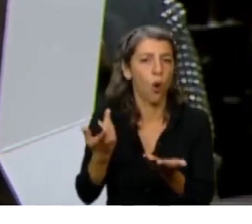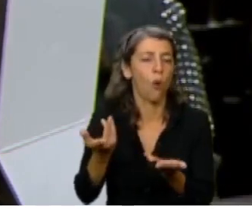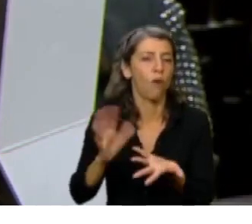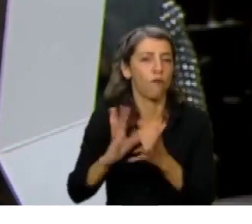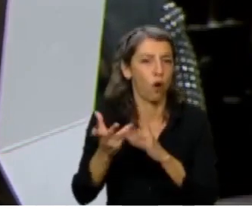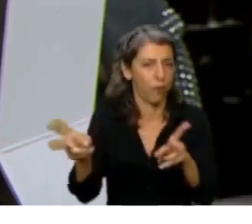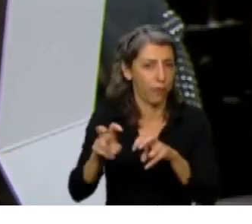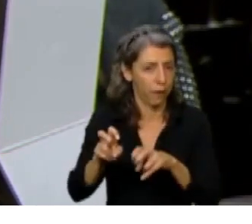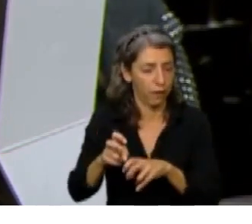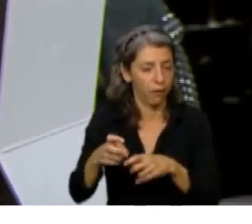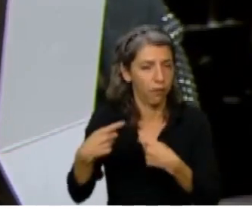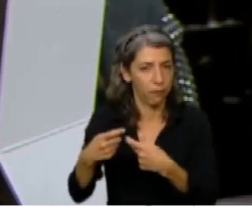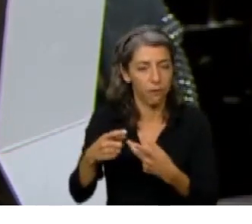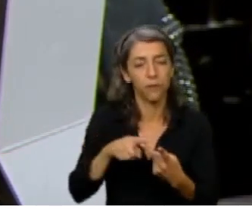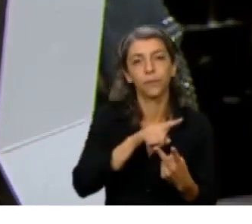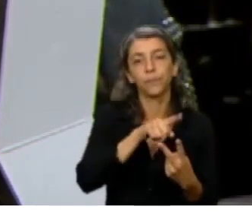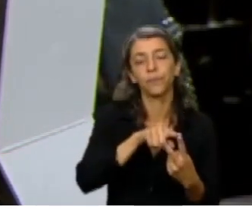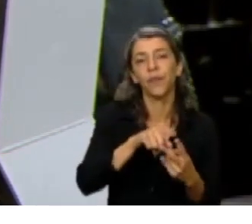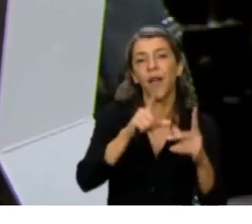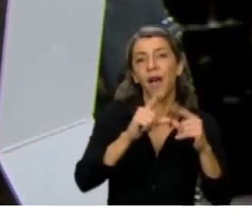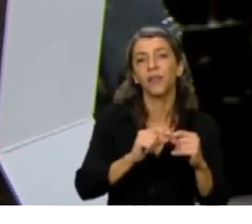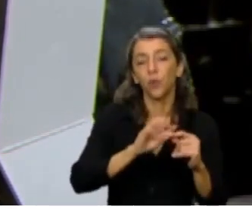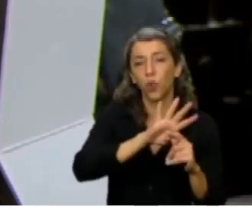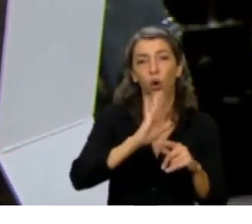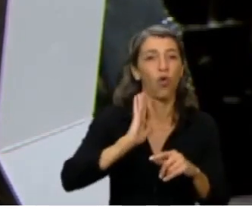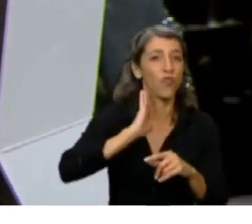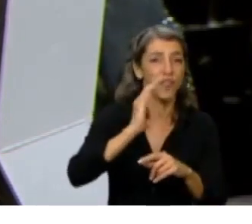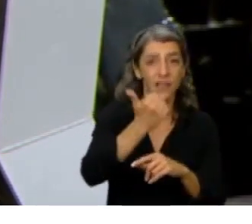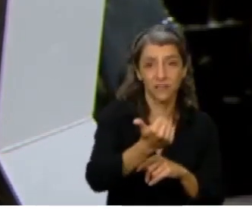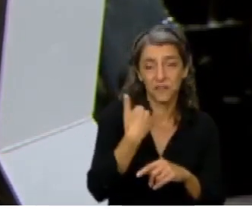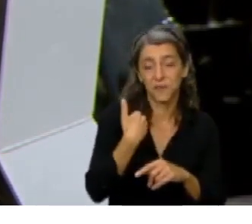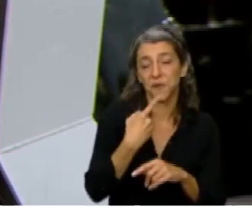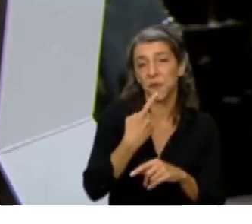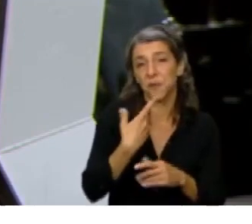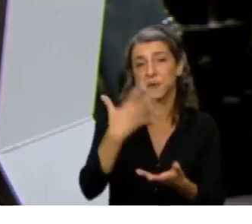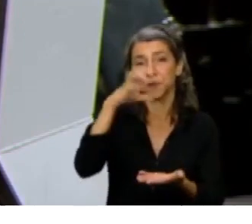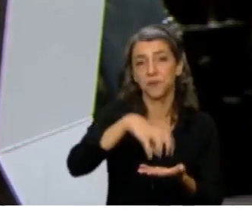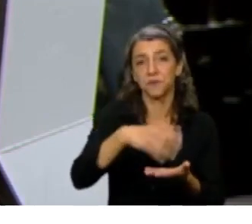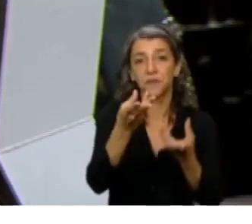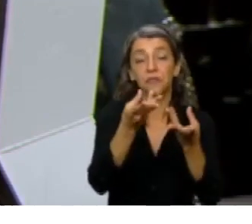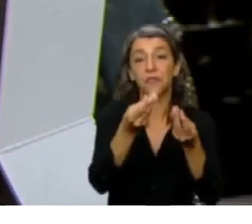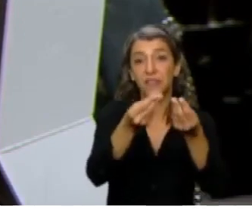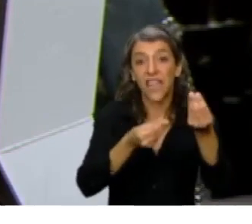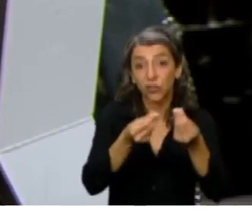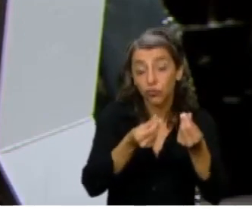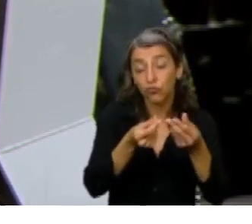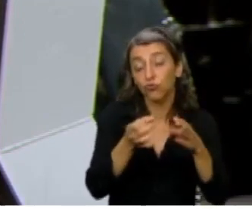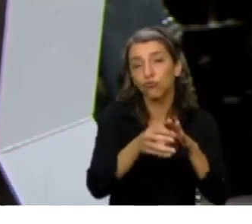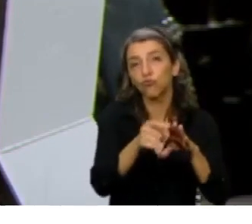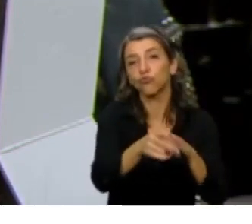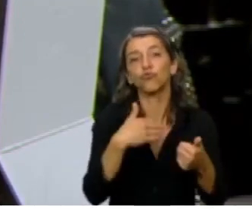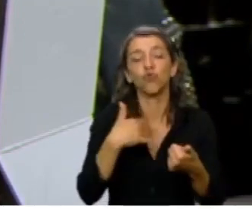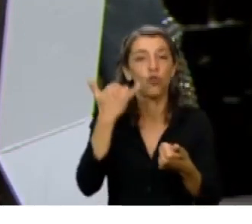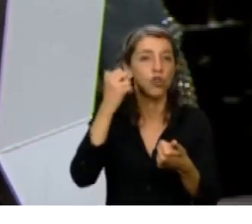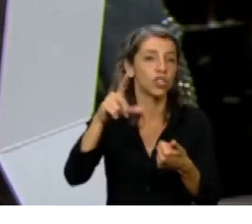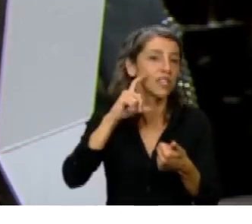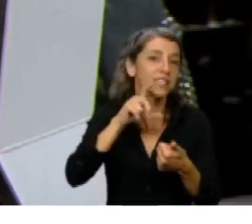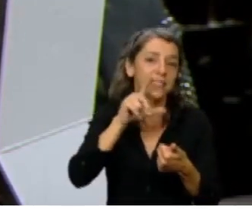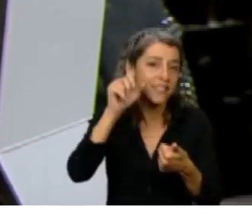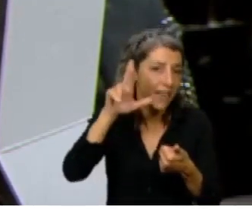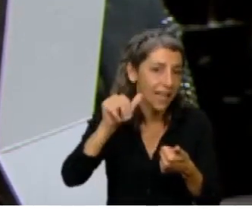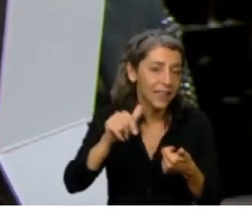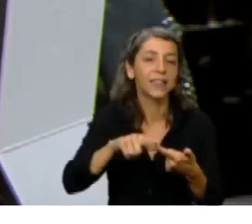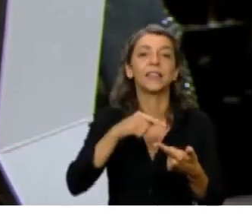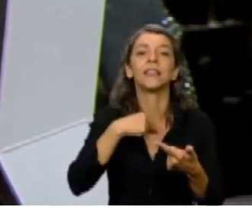se refiere a las deudas que va a asumir el Tesoro, o sea, todos los argentinos, que corresponden a Sacyretá, Núcleo Eléctrica, Salto